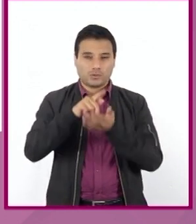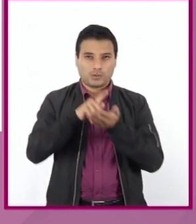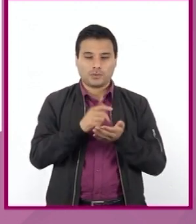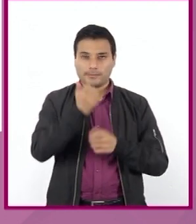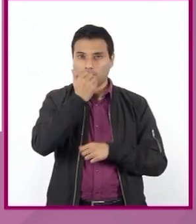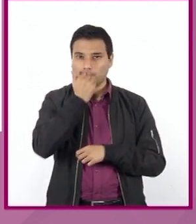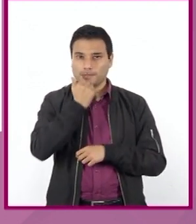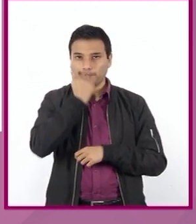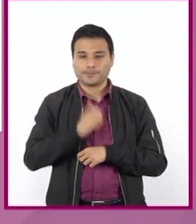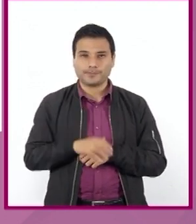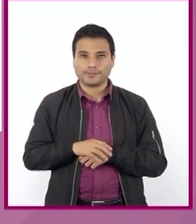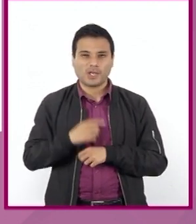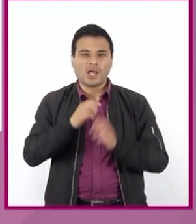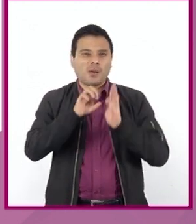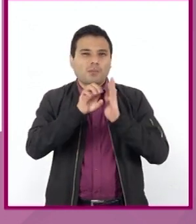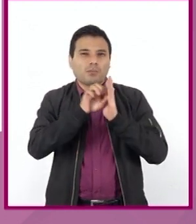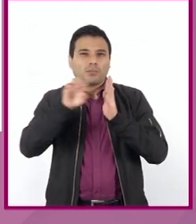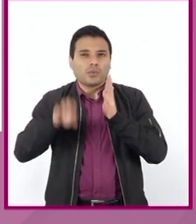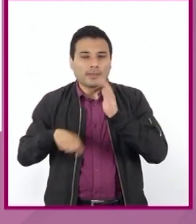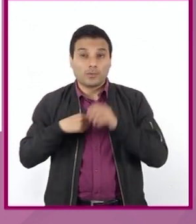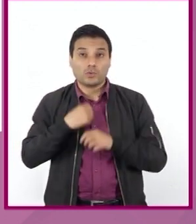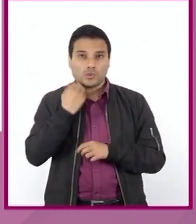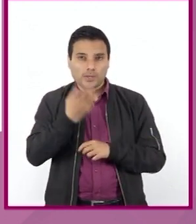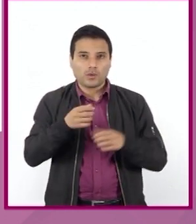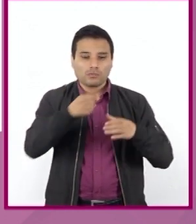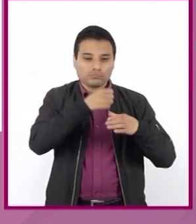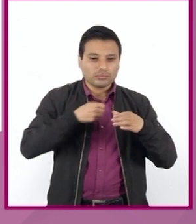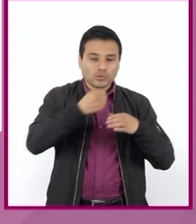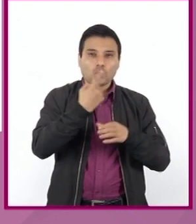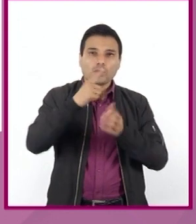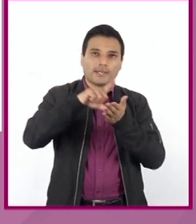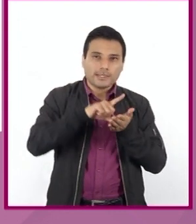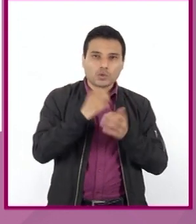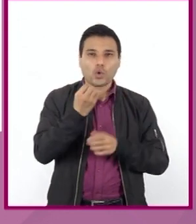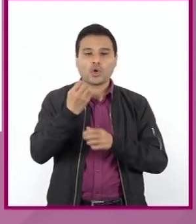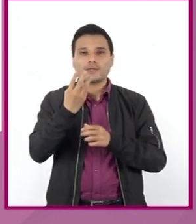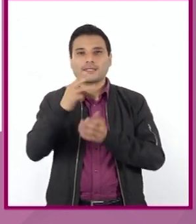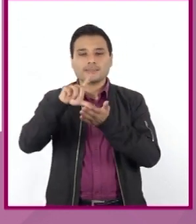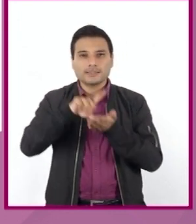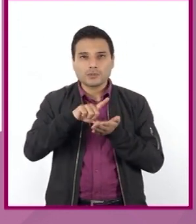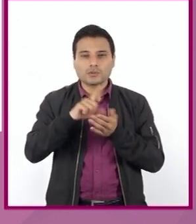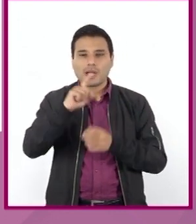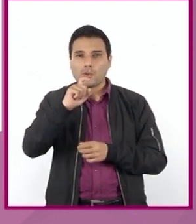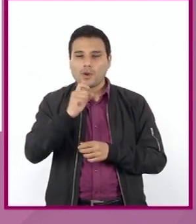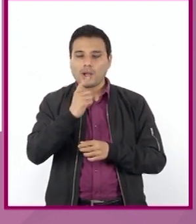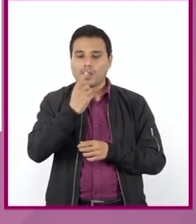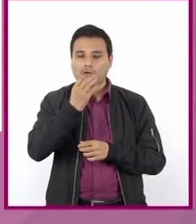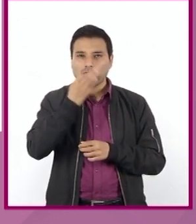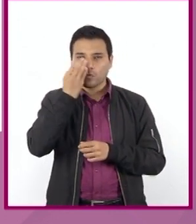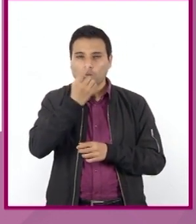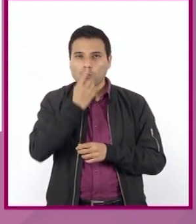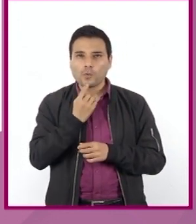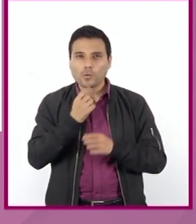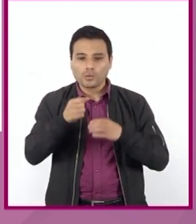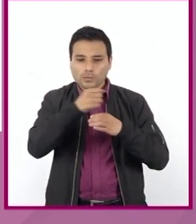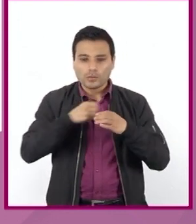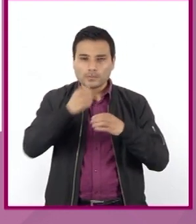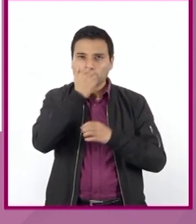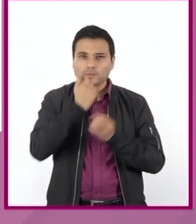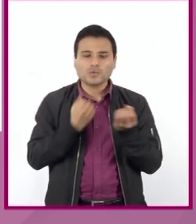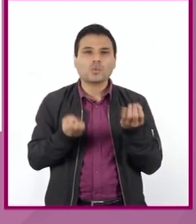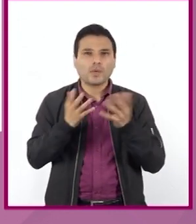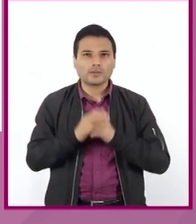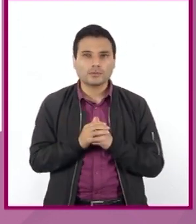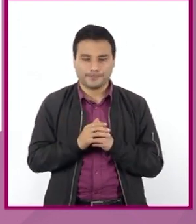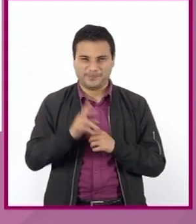de azúcar se necesitaría para preparar 1 y 3 litros de agua? Para resolver dicha